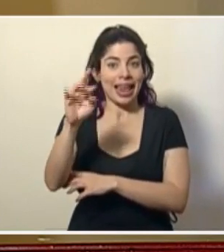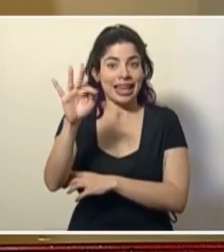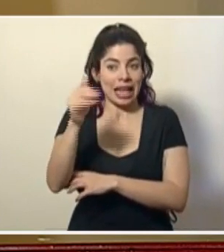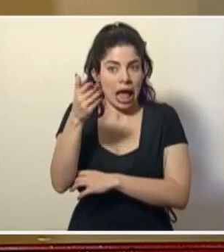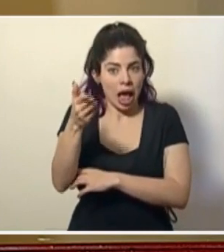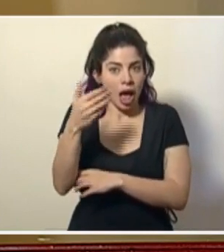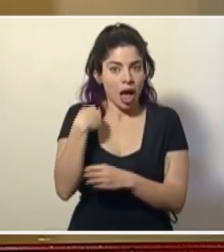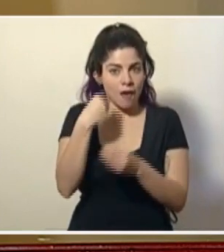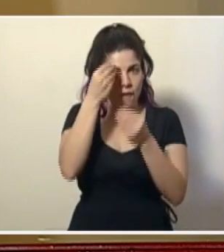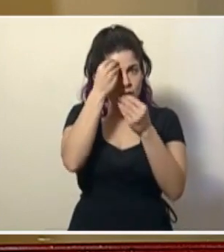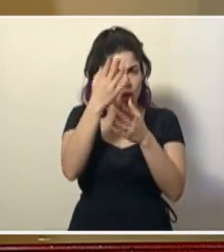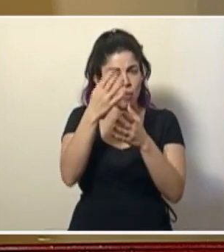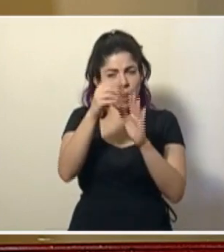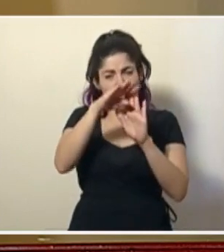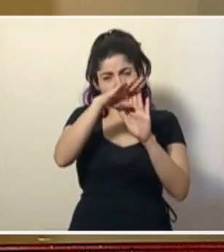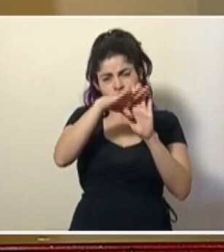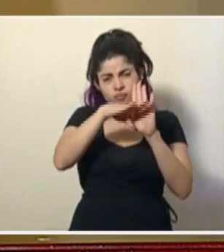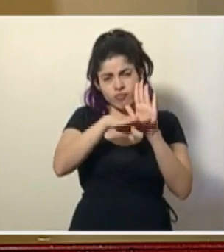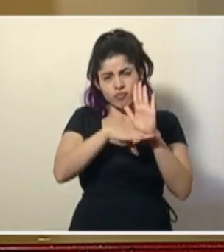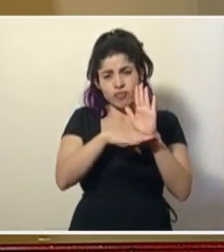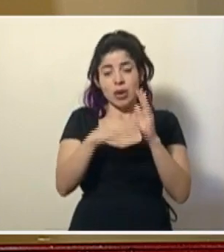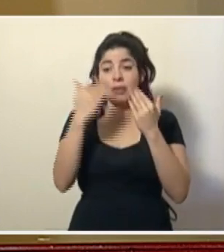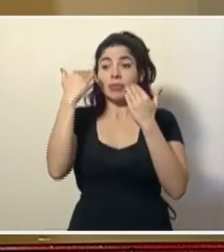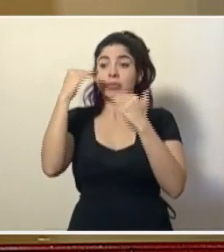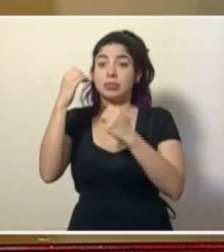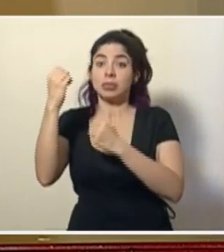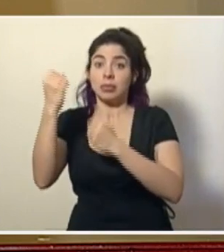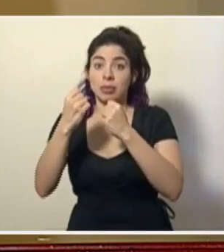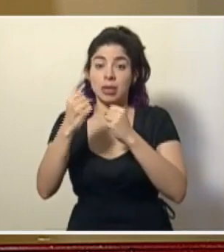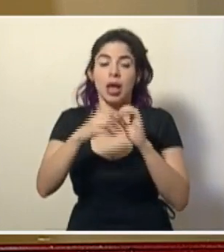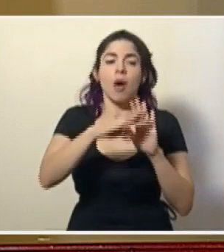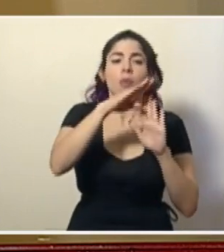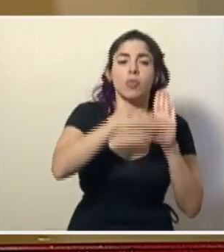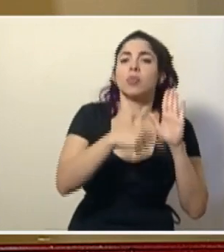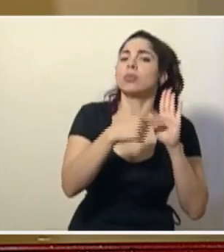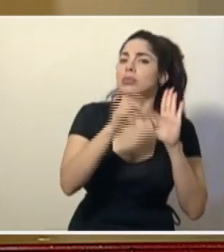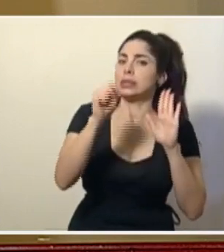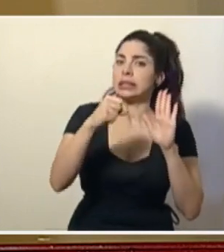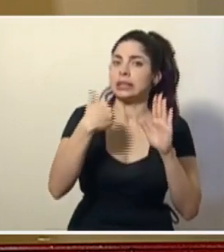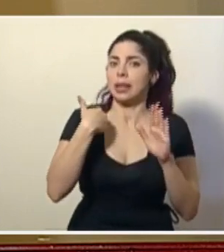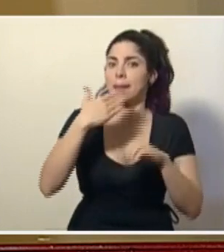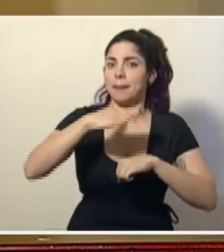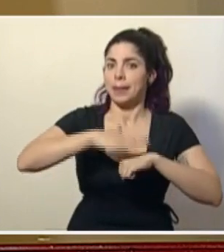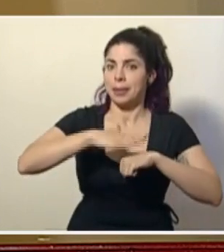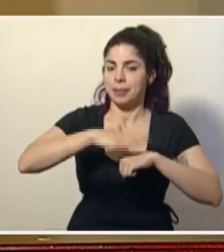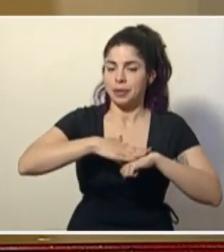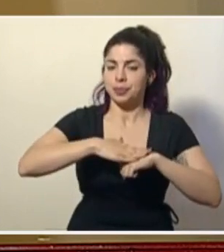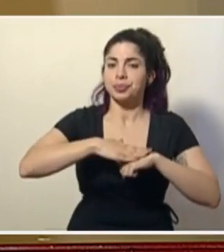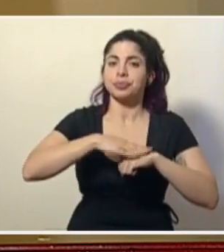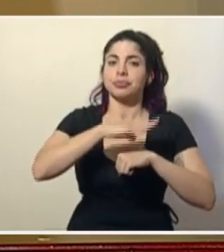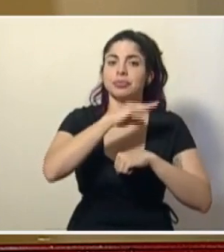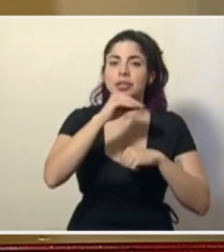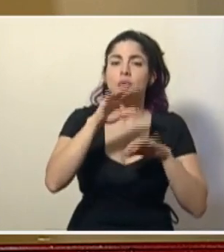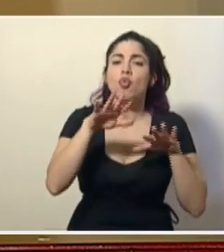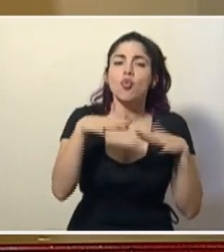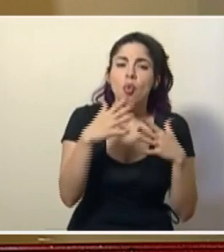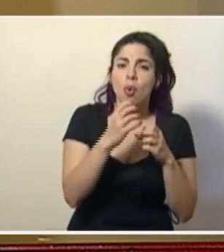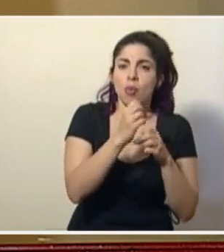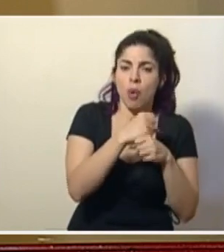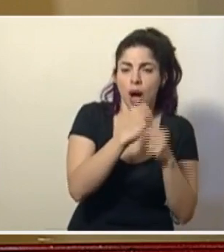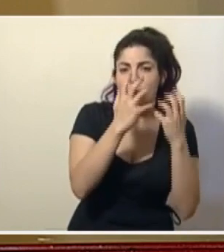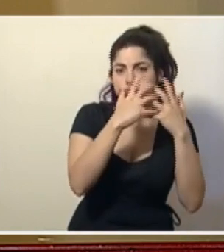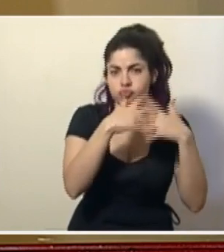presidencia.go.cr/alertas. Ahí encontrarán el menú donde dice restricción vehicular y todas las excepciones y las